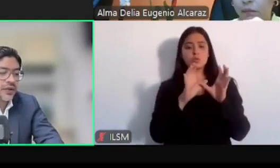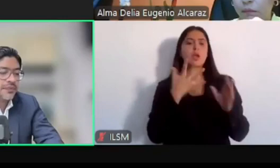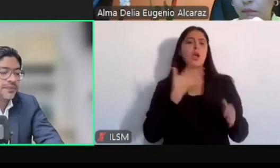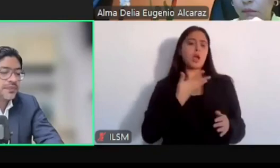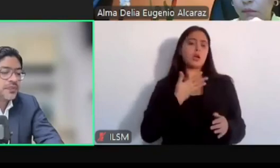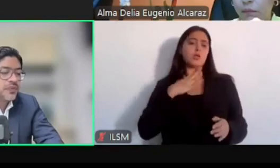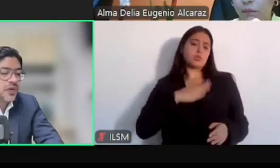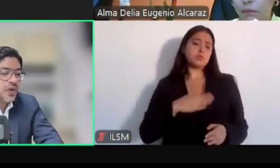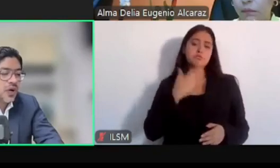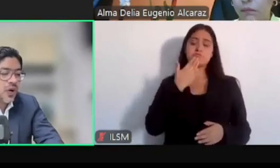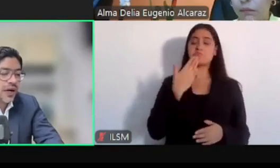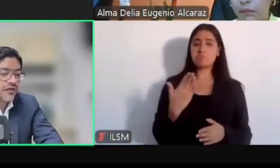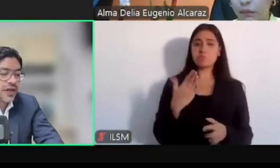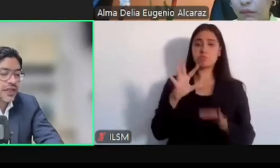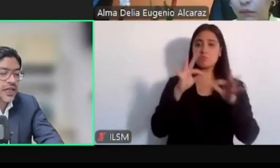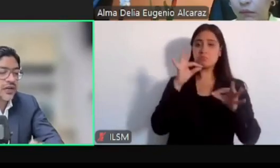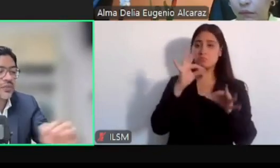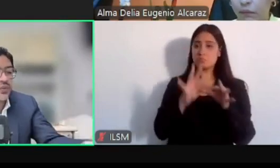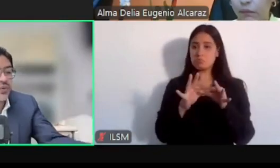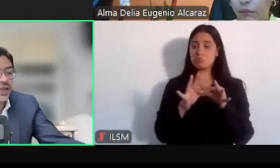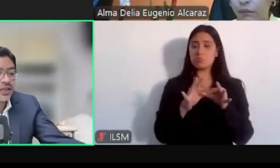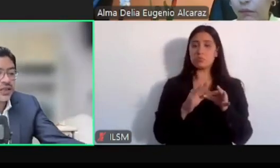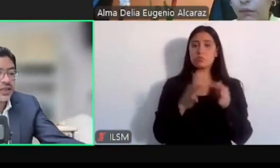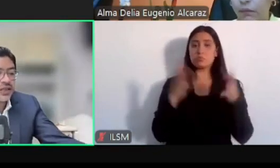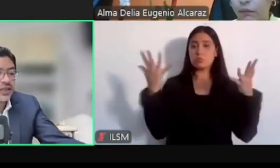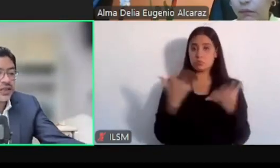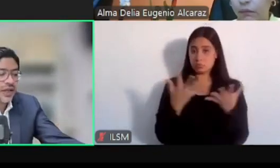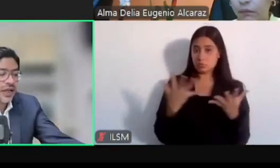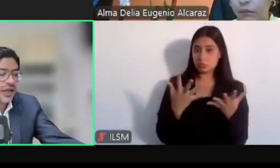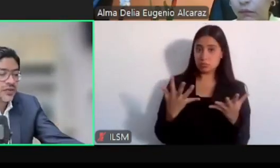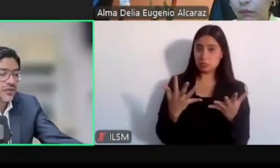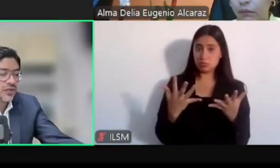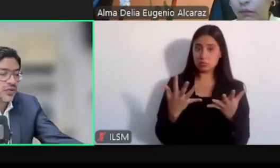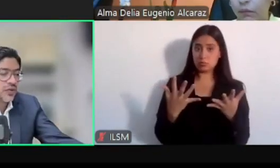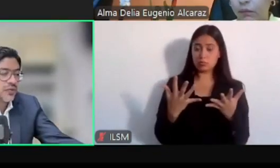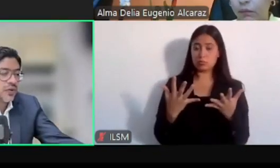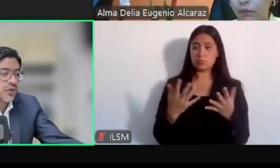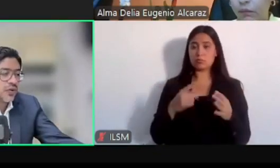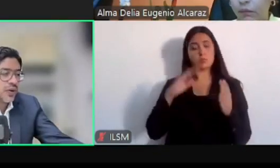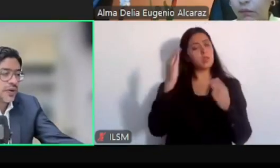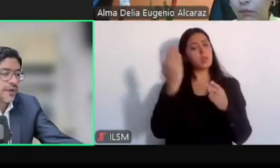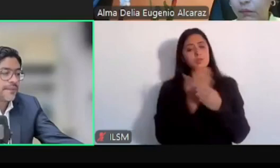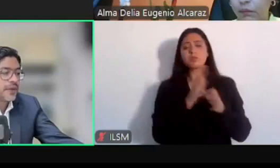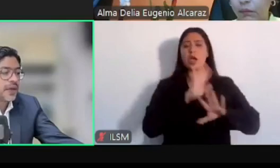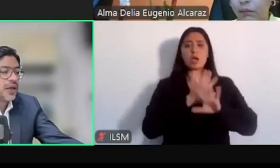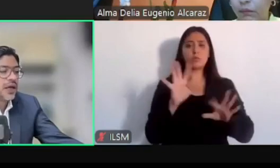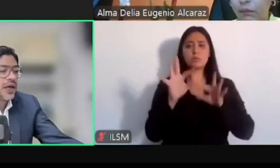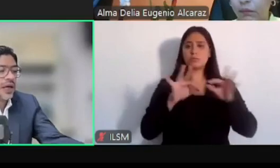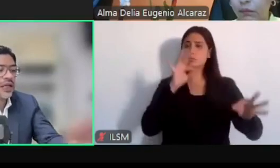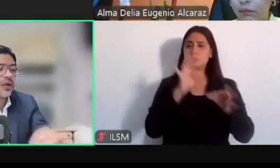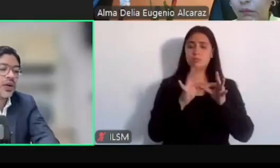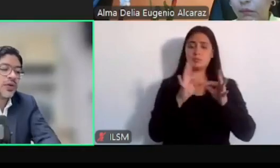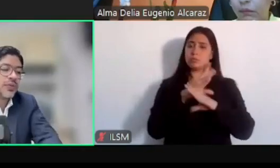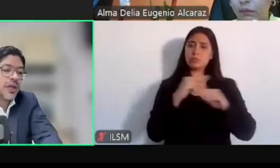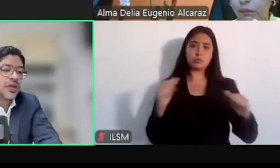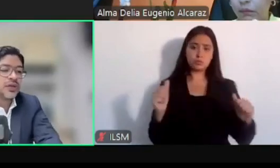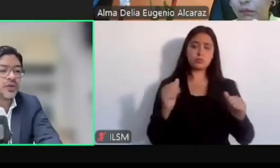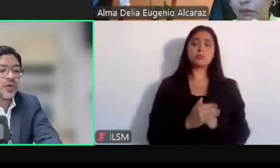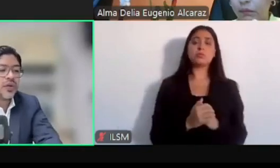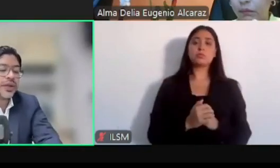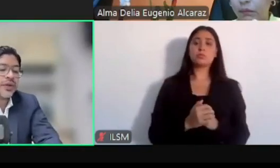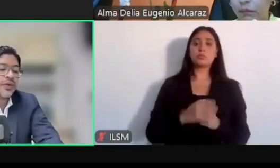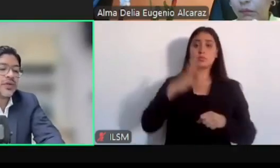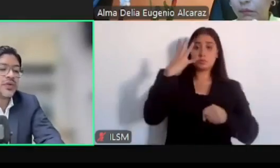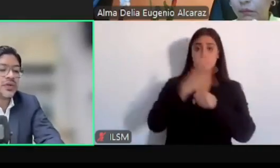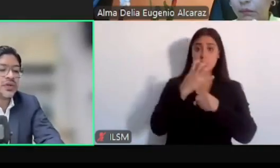cumplimiento lo cual fue realizado Por ende ordena archivar el asunto como concluido en el cuarto